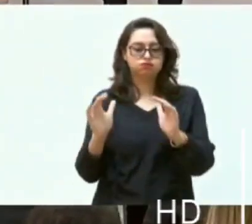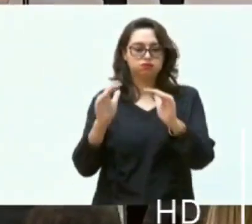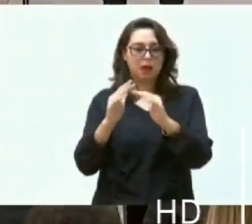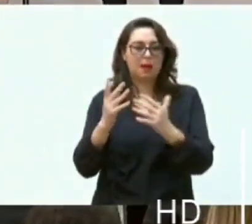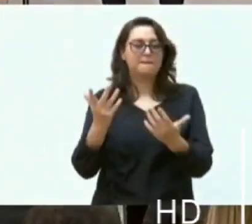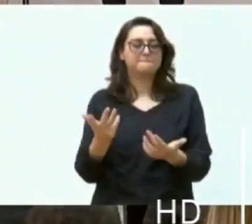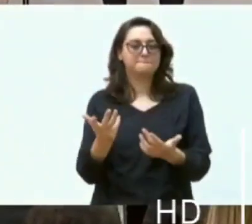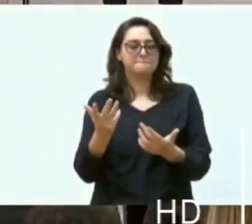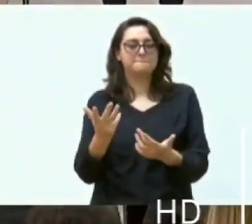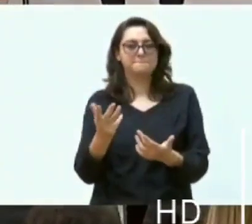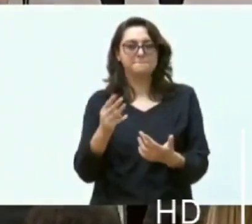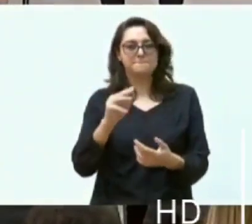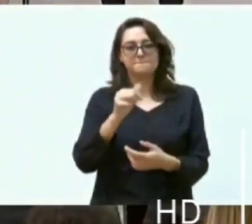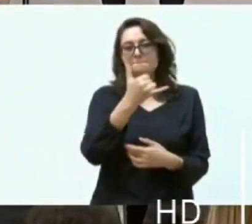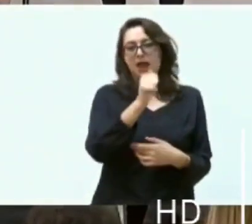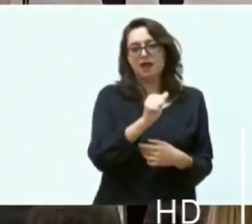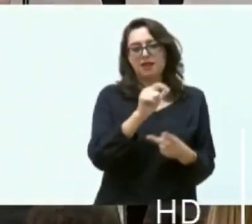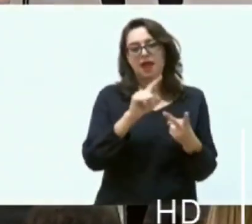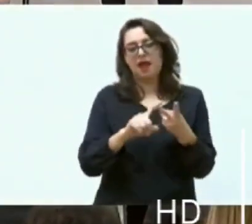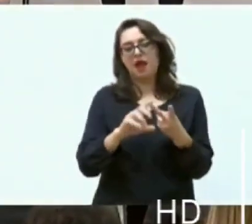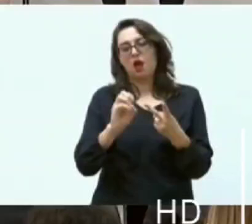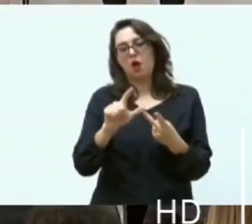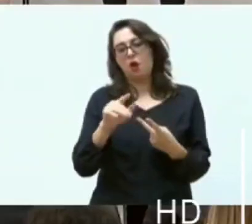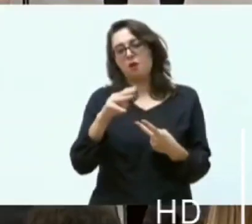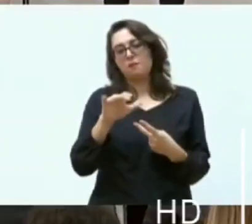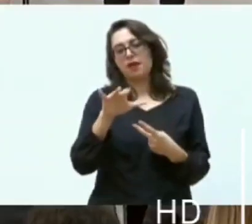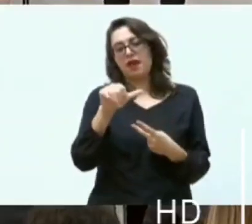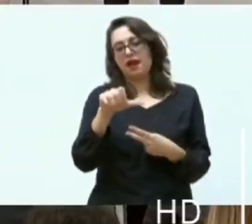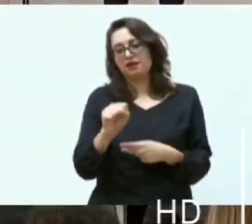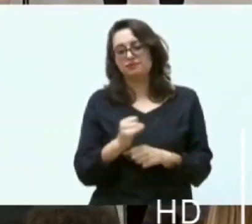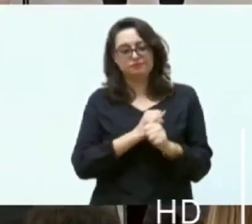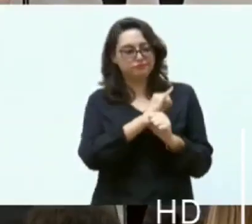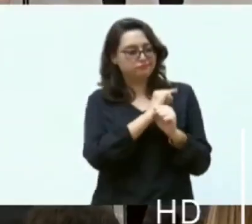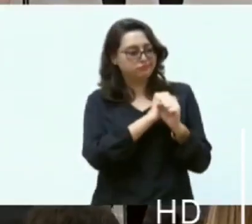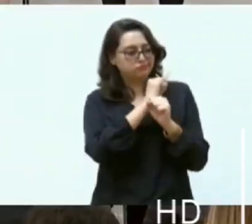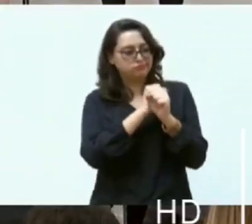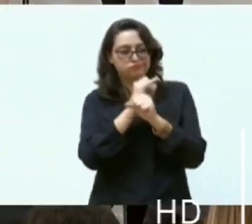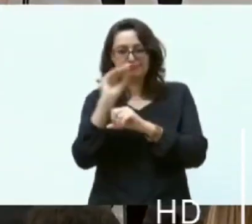mayas y olmecas, gracias al maestro